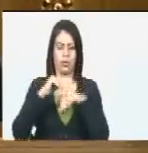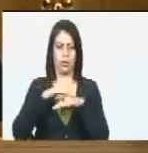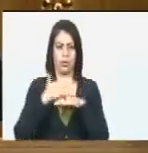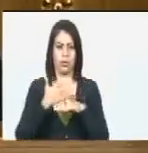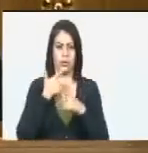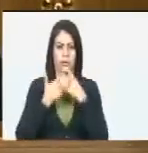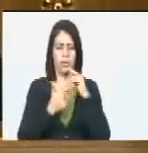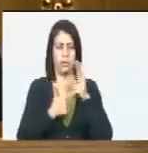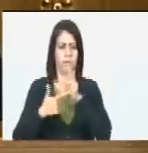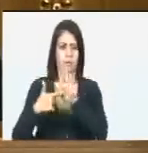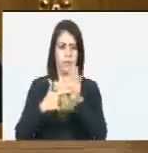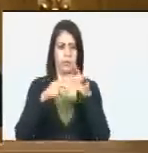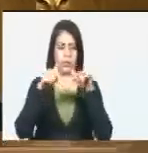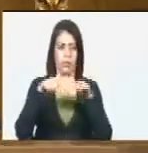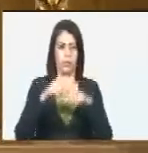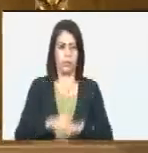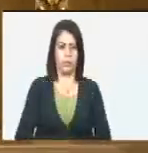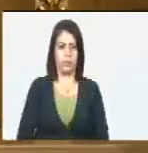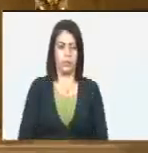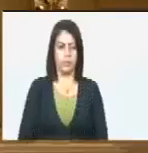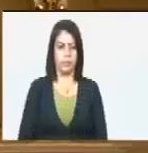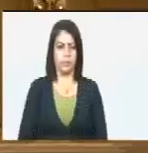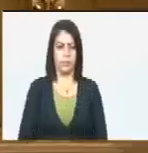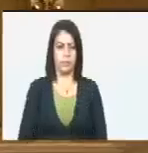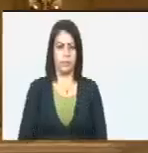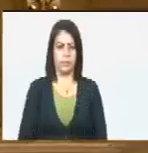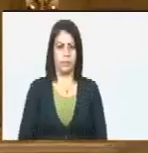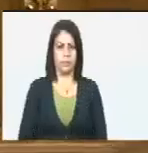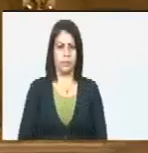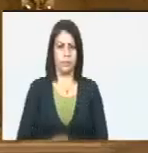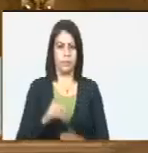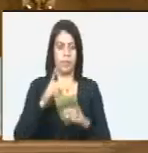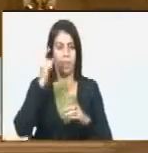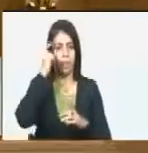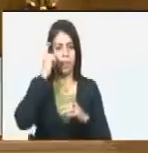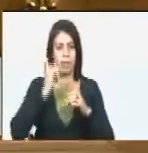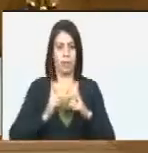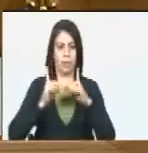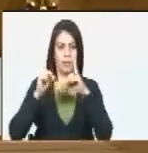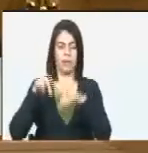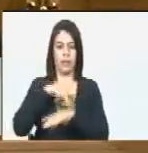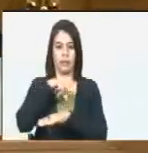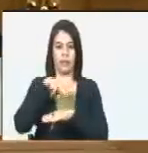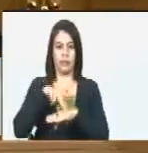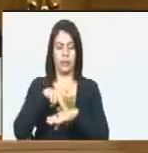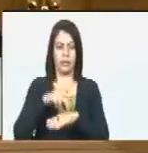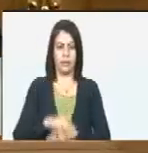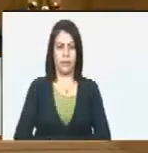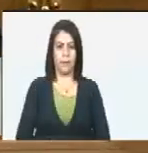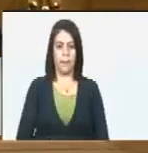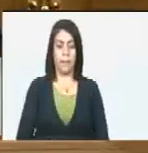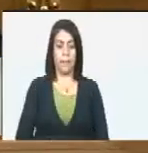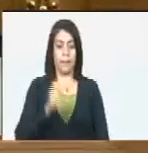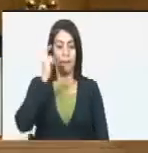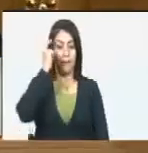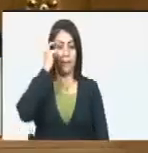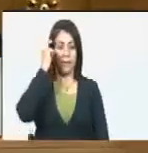presentar con motivo del Día de la Dignidad Nacional, Día de la